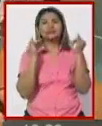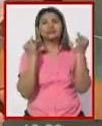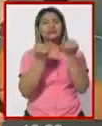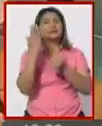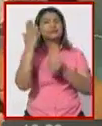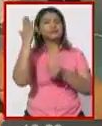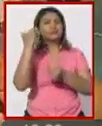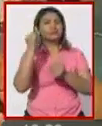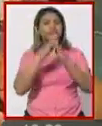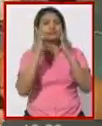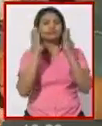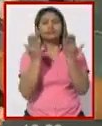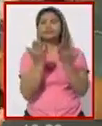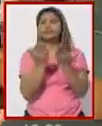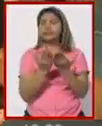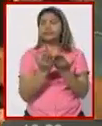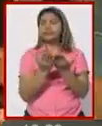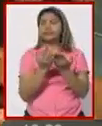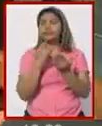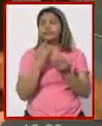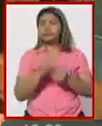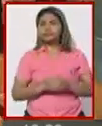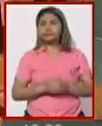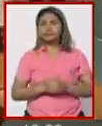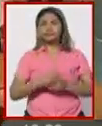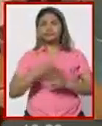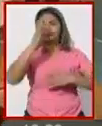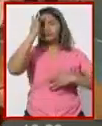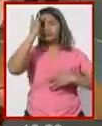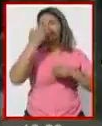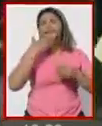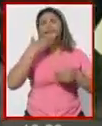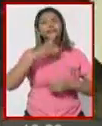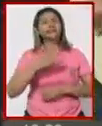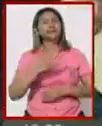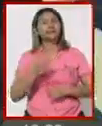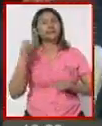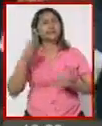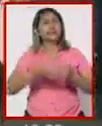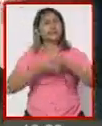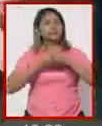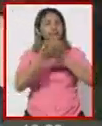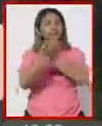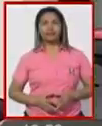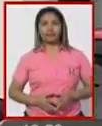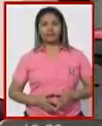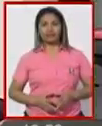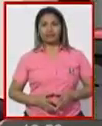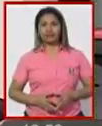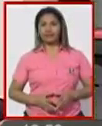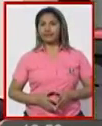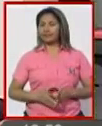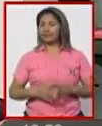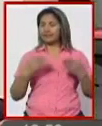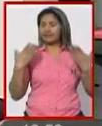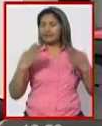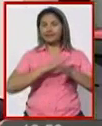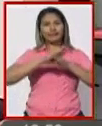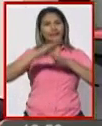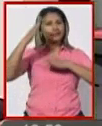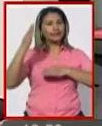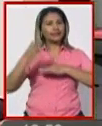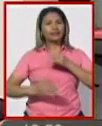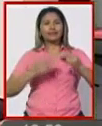porque el colegio actualmente se encuentra en terapia intensiva y alguien tiene que venir a salvarlo. Muy